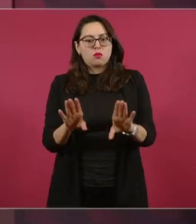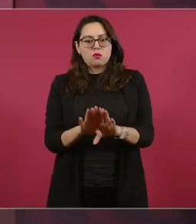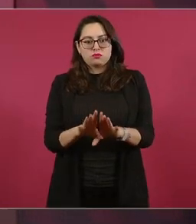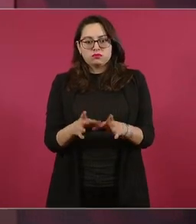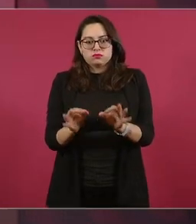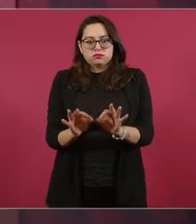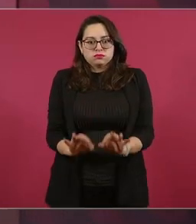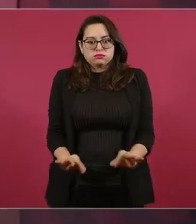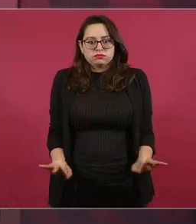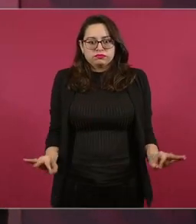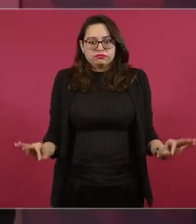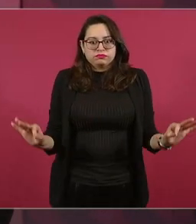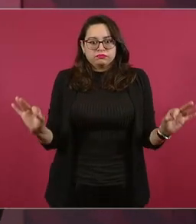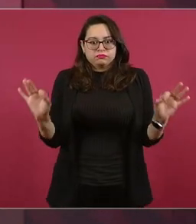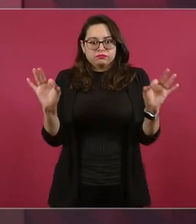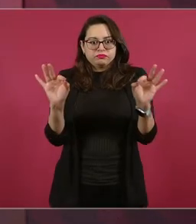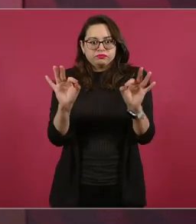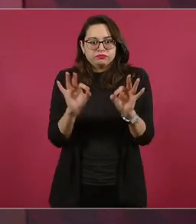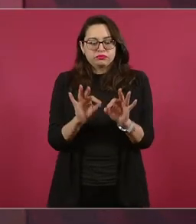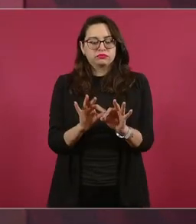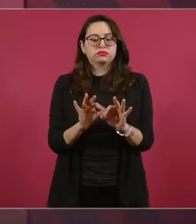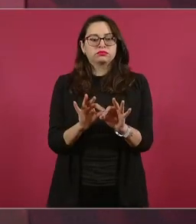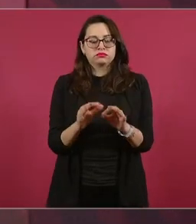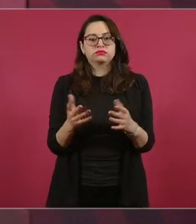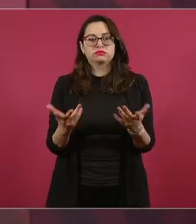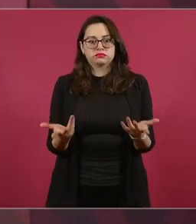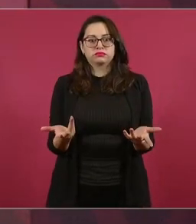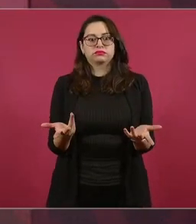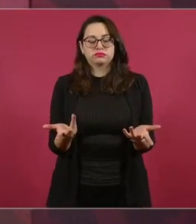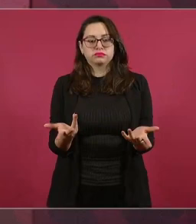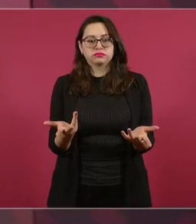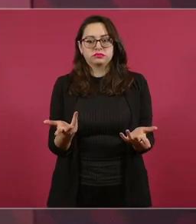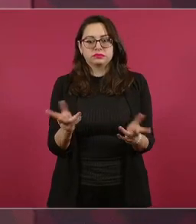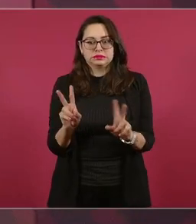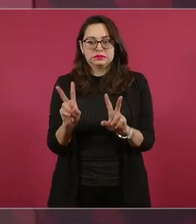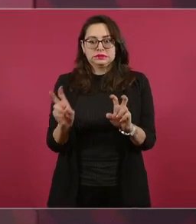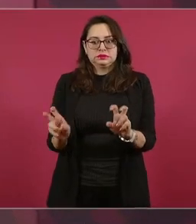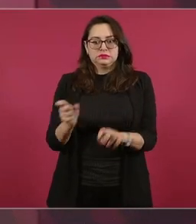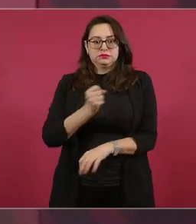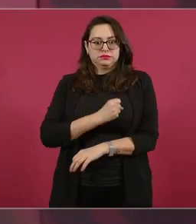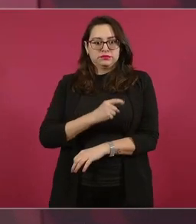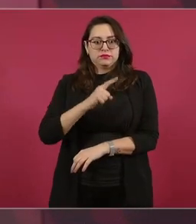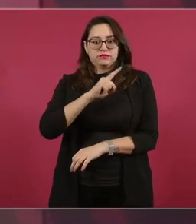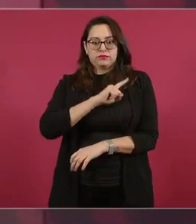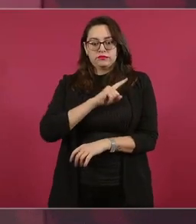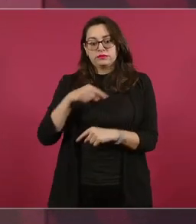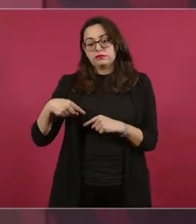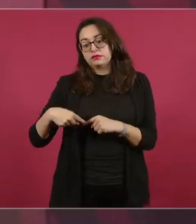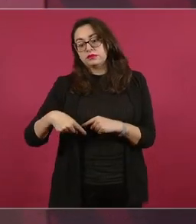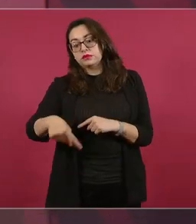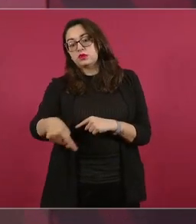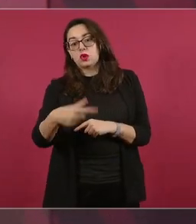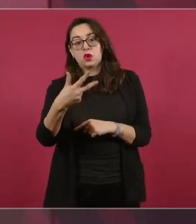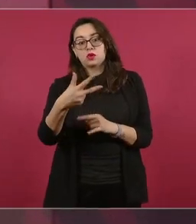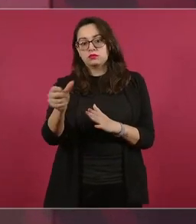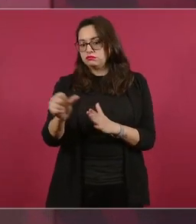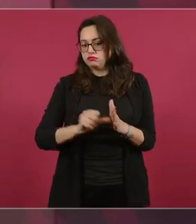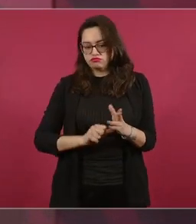tan importante, porque necesitamos avanzar en estos 8 meses